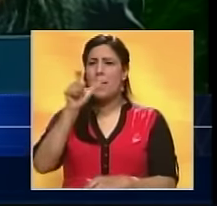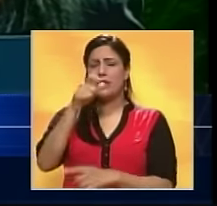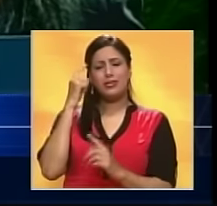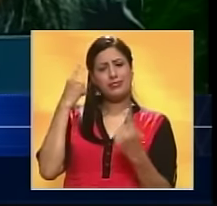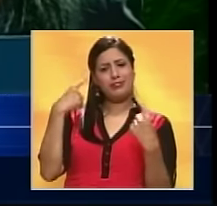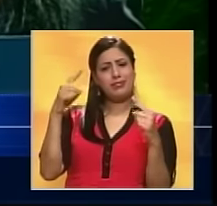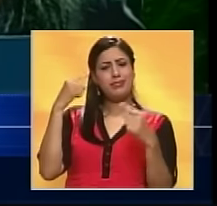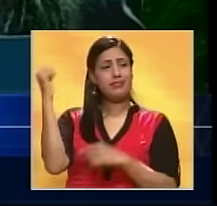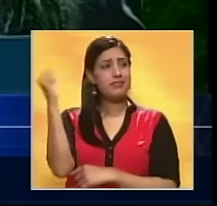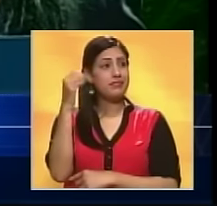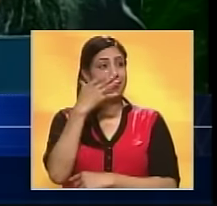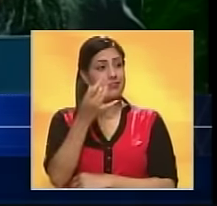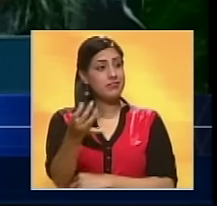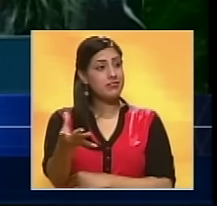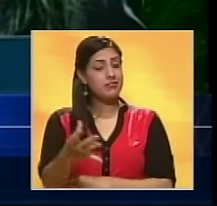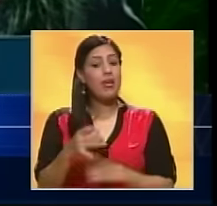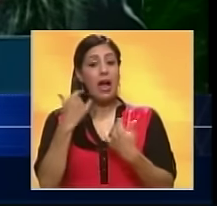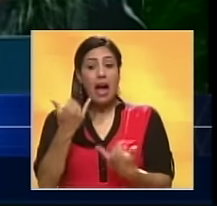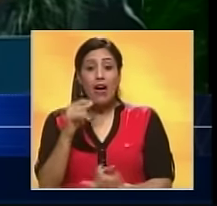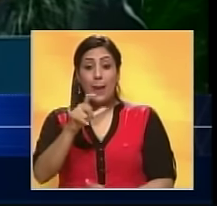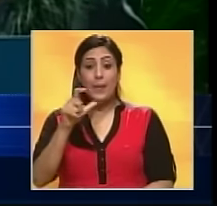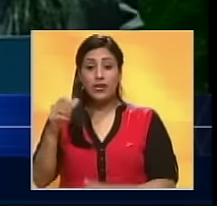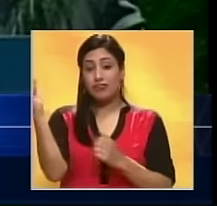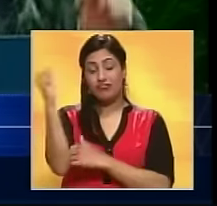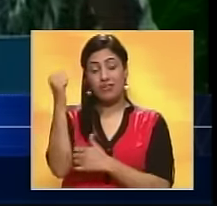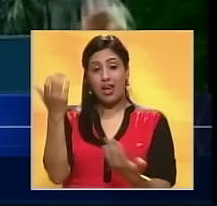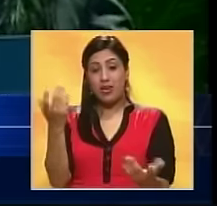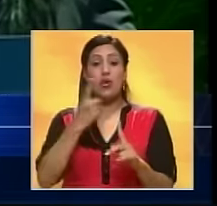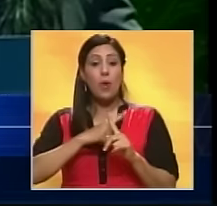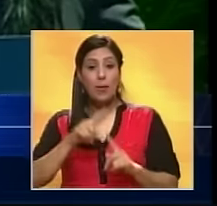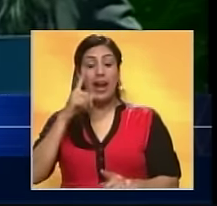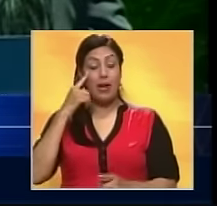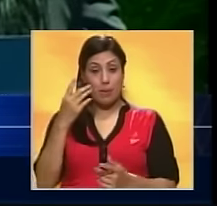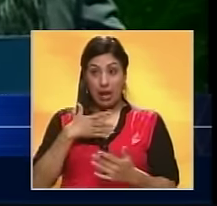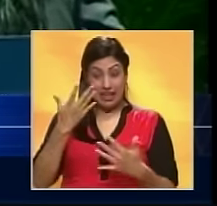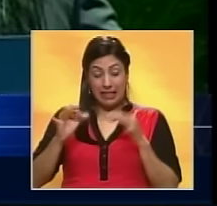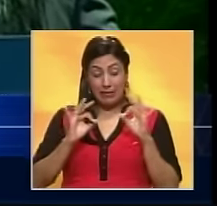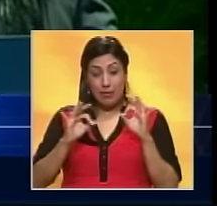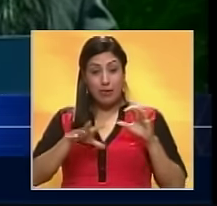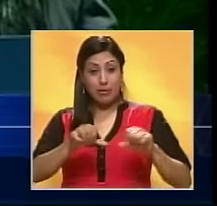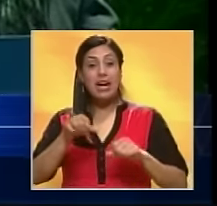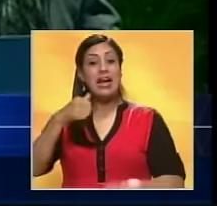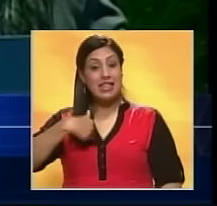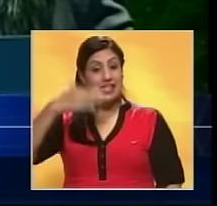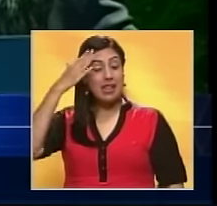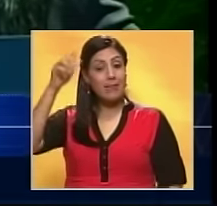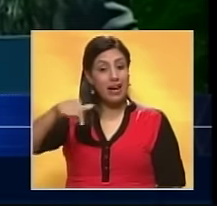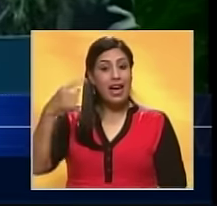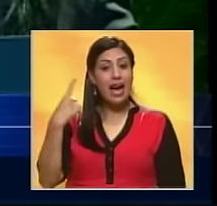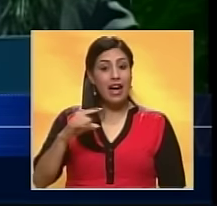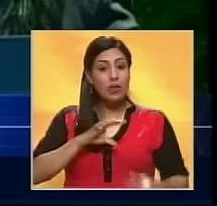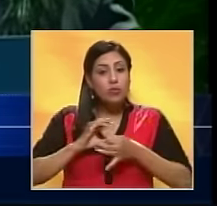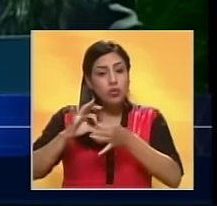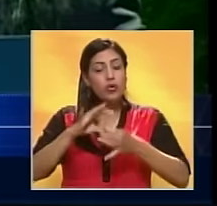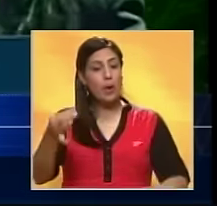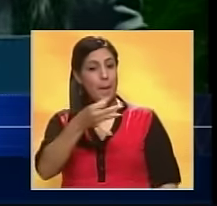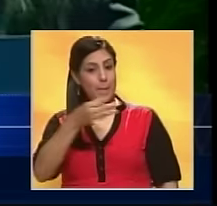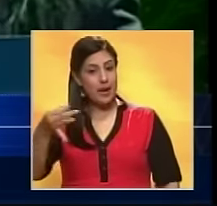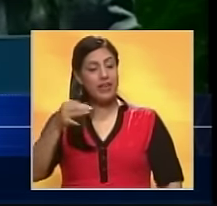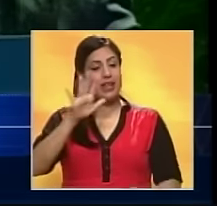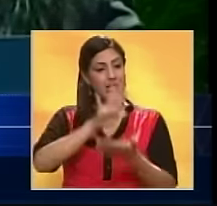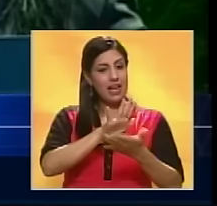hace caso. Nadie le hace caso. Pero si se atrevieran, sepan que aquí hay una unión